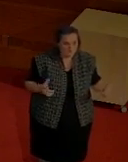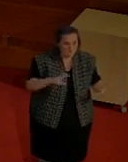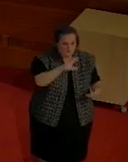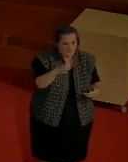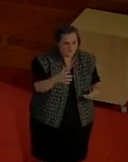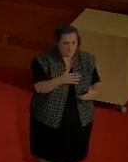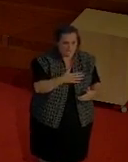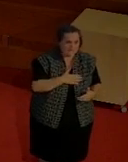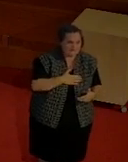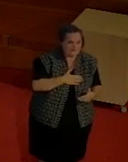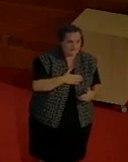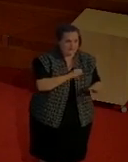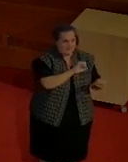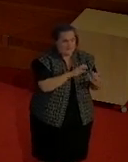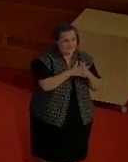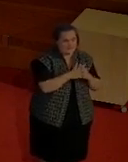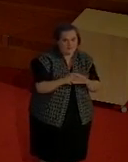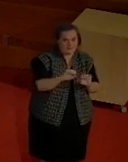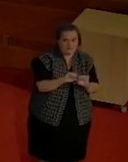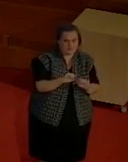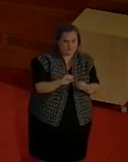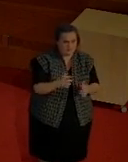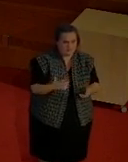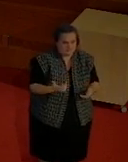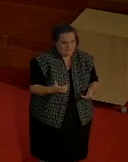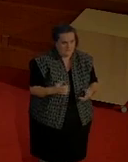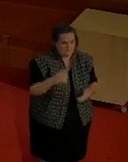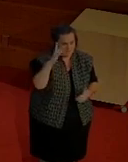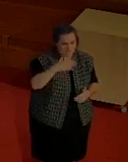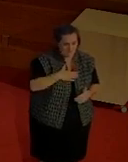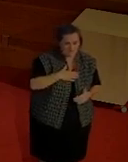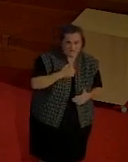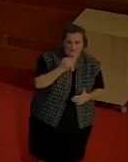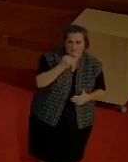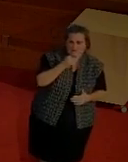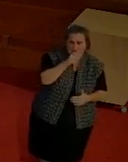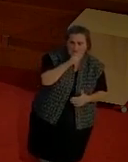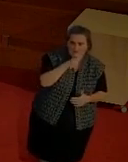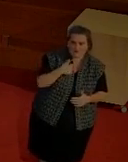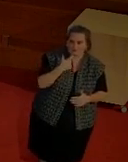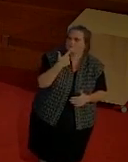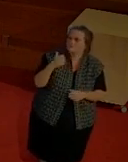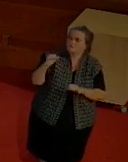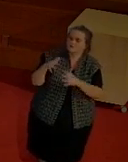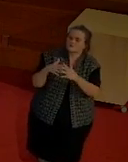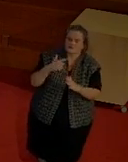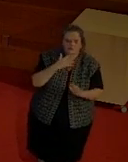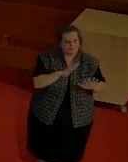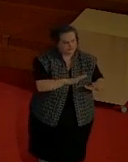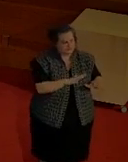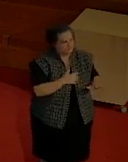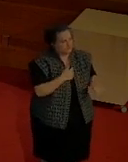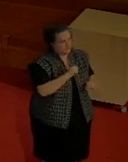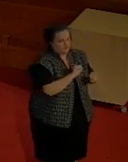taiwanés ya me puedes prometer Washington lo que tú quieras que no me fío por lo tanto en función de lo que pasa en